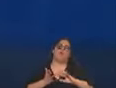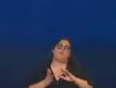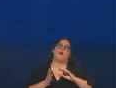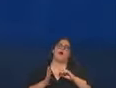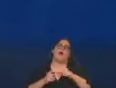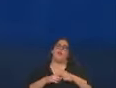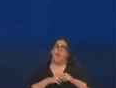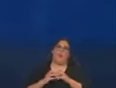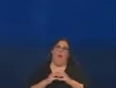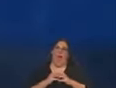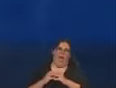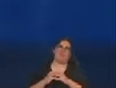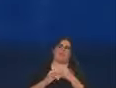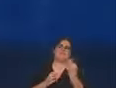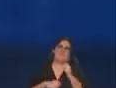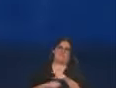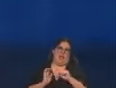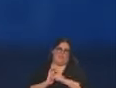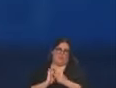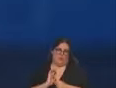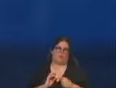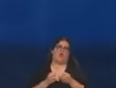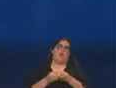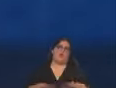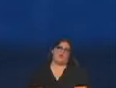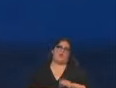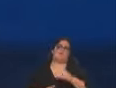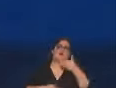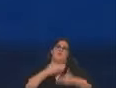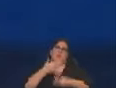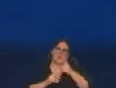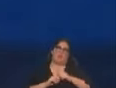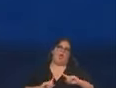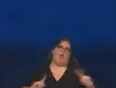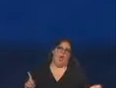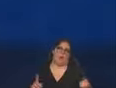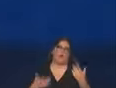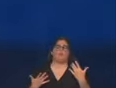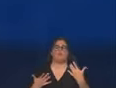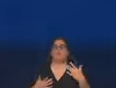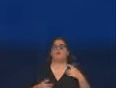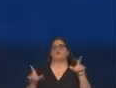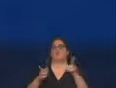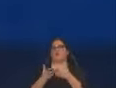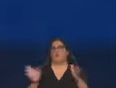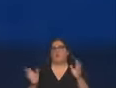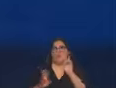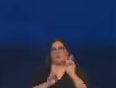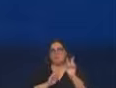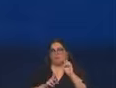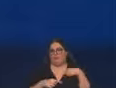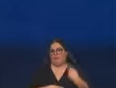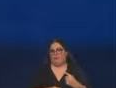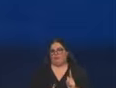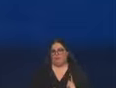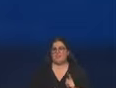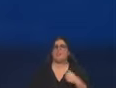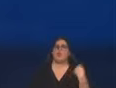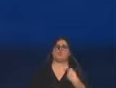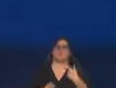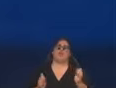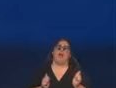la discusión y la votación en particular va a comenzar un largo proceso por supuesto vamos a estar siguiendo desde la televisión pública donde nos hemos acompañado